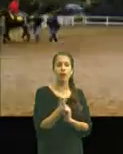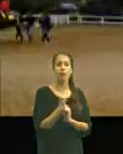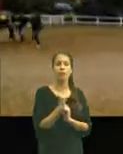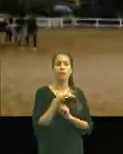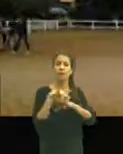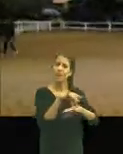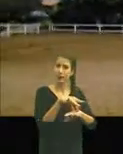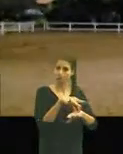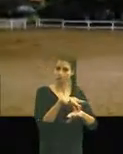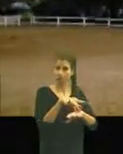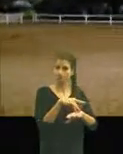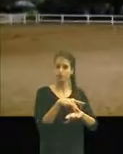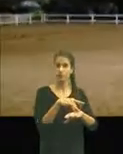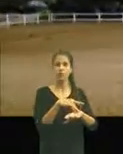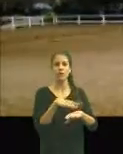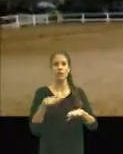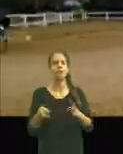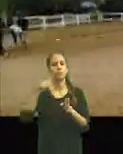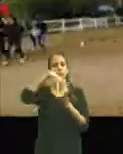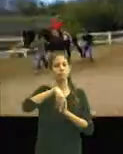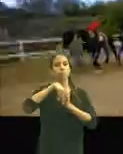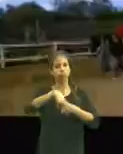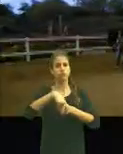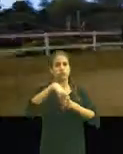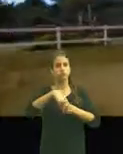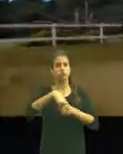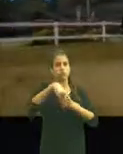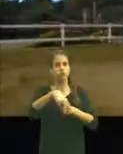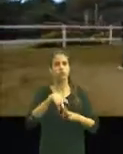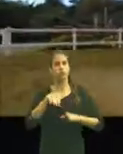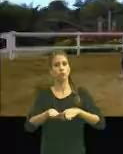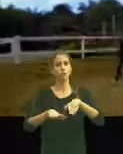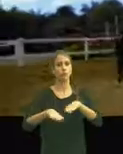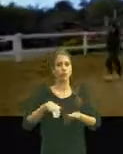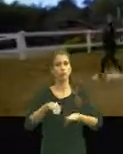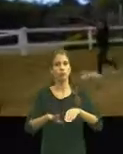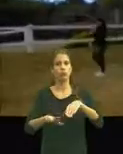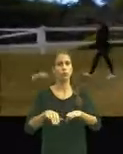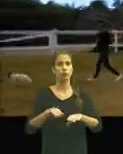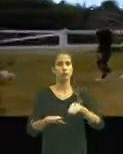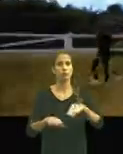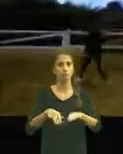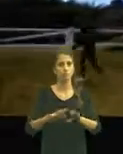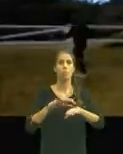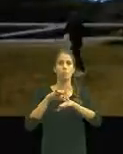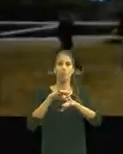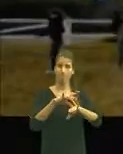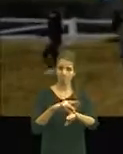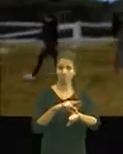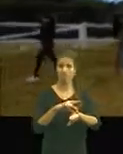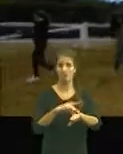al caminar. Estamos estableciendo un patrón normalizado de la marcha. Entonces ya a partir de ahí, más el trabajo de